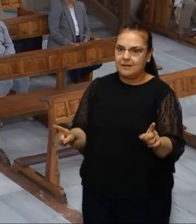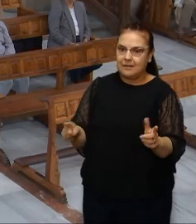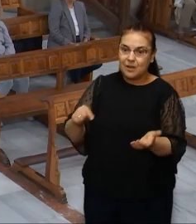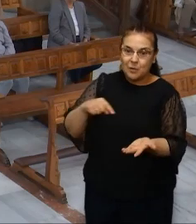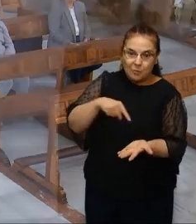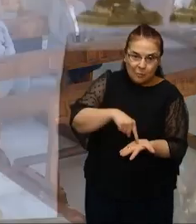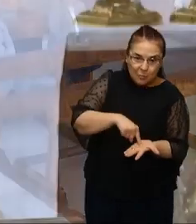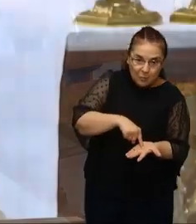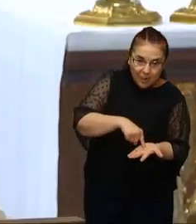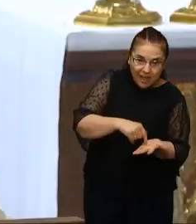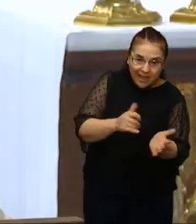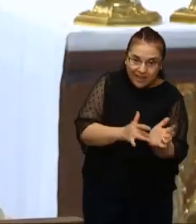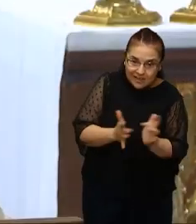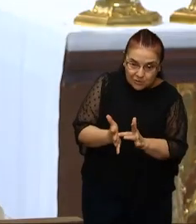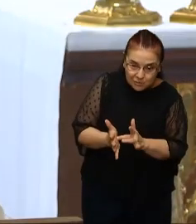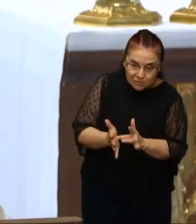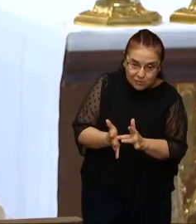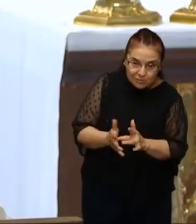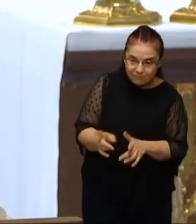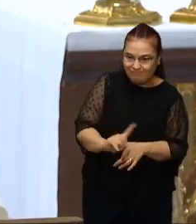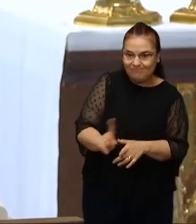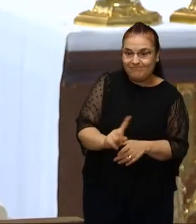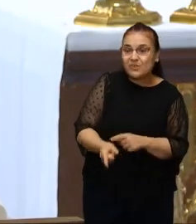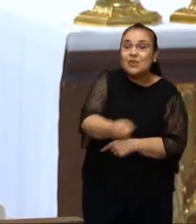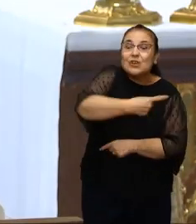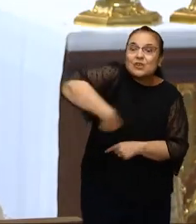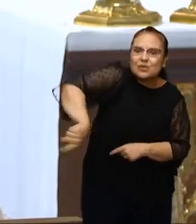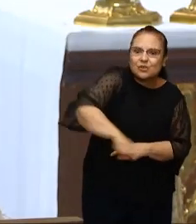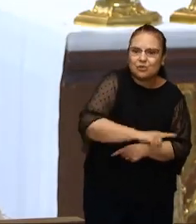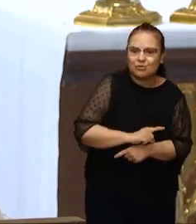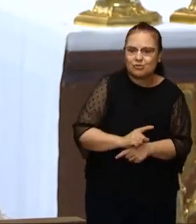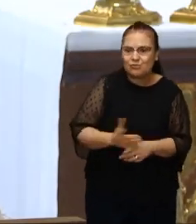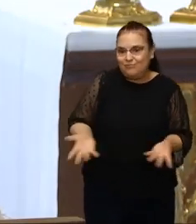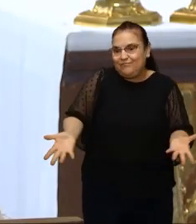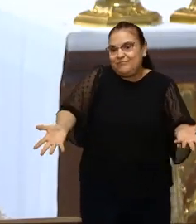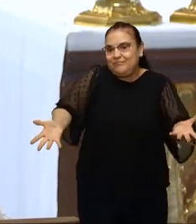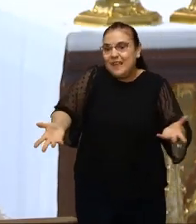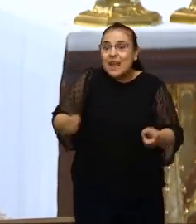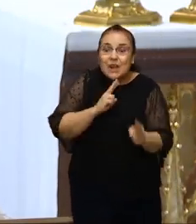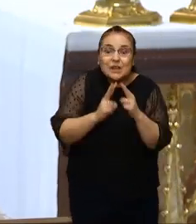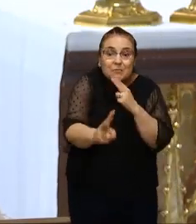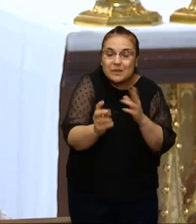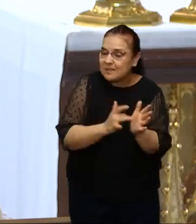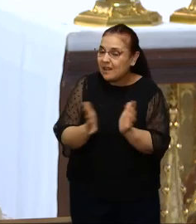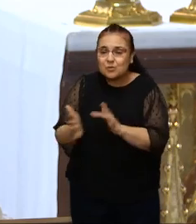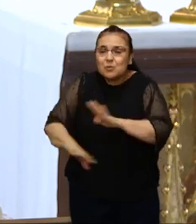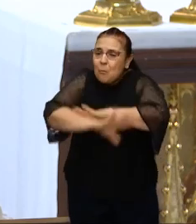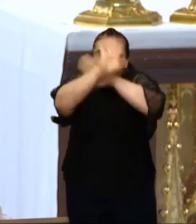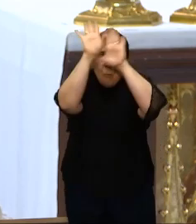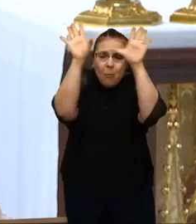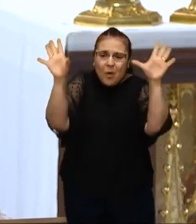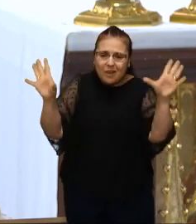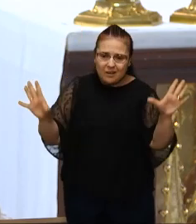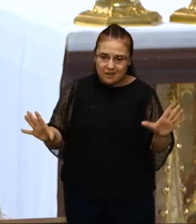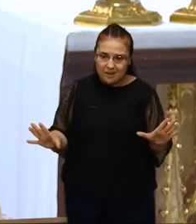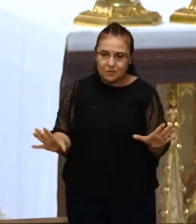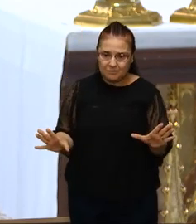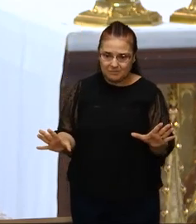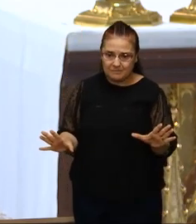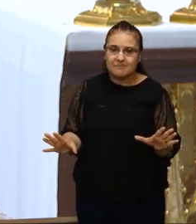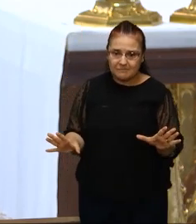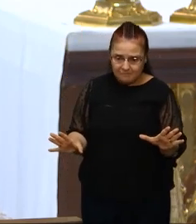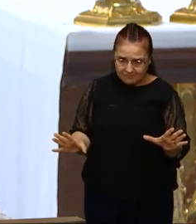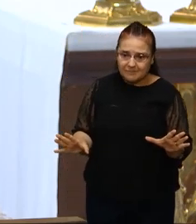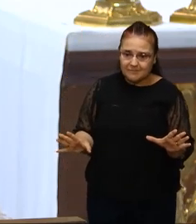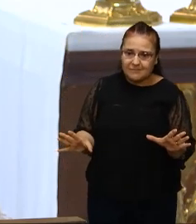Jesús, sino nosotros. Y sin embargo, la respuesta de Jesús es muy clara. El reproche de